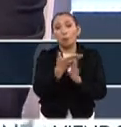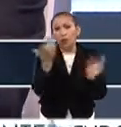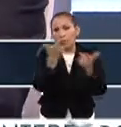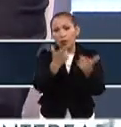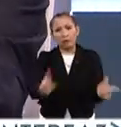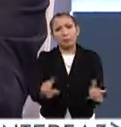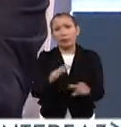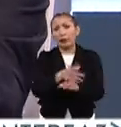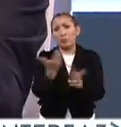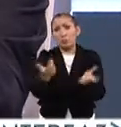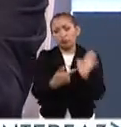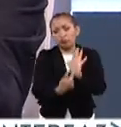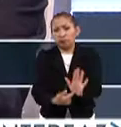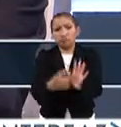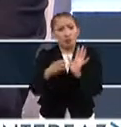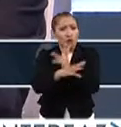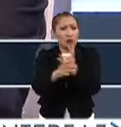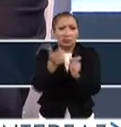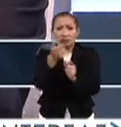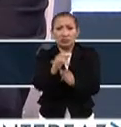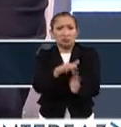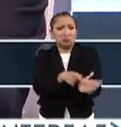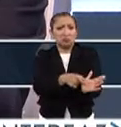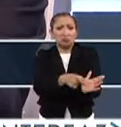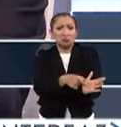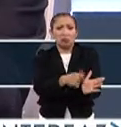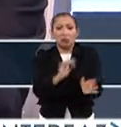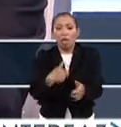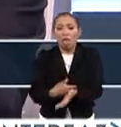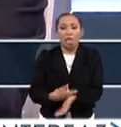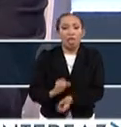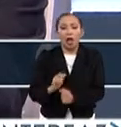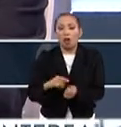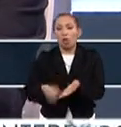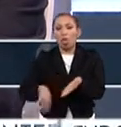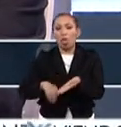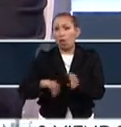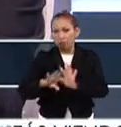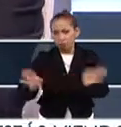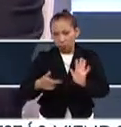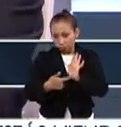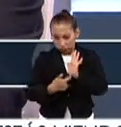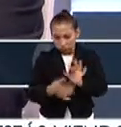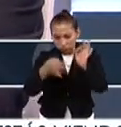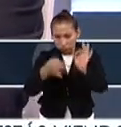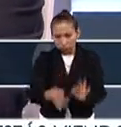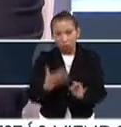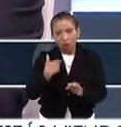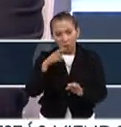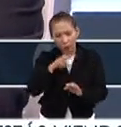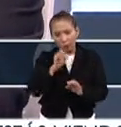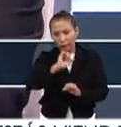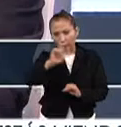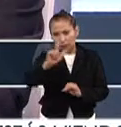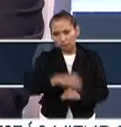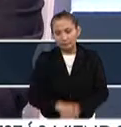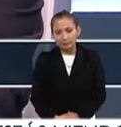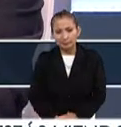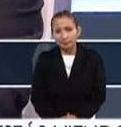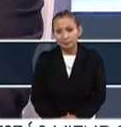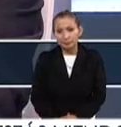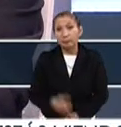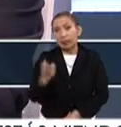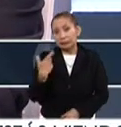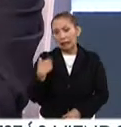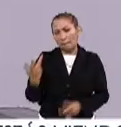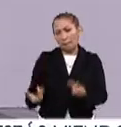libre en el sentido de presentar las cosas como son. No ocultar nada, sino mostrar, actuar con profesionalismo. Y esa es